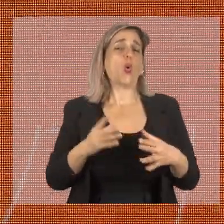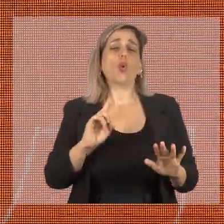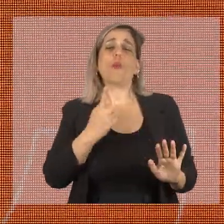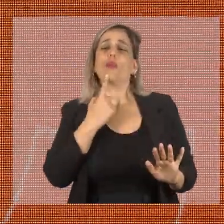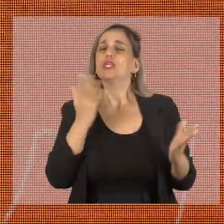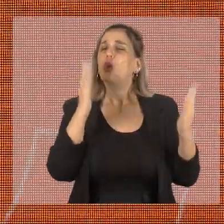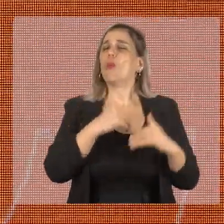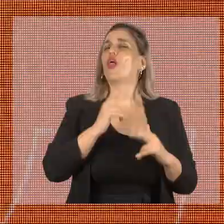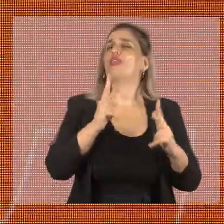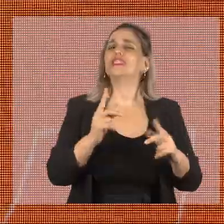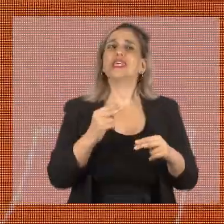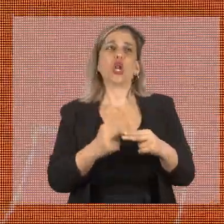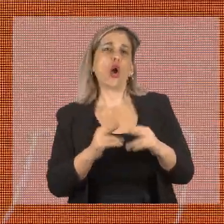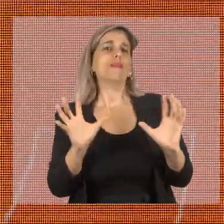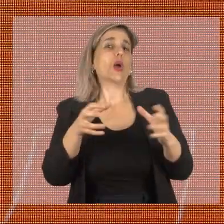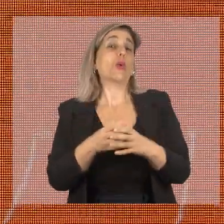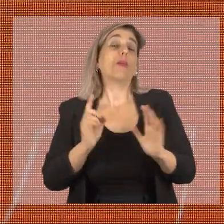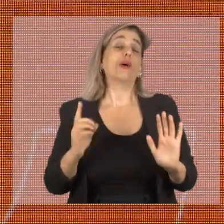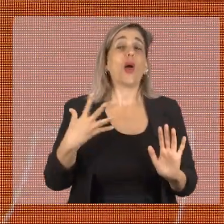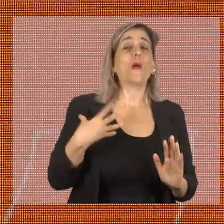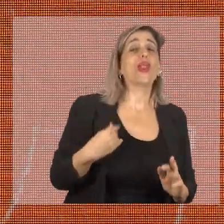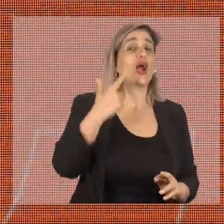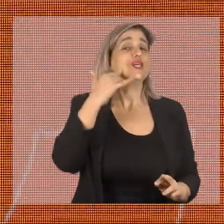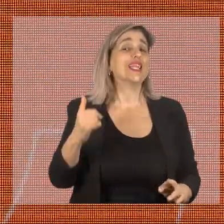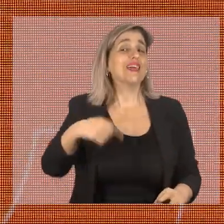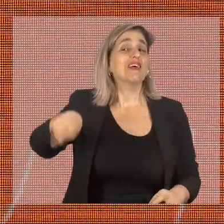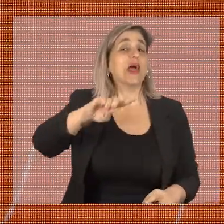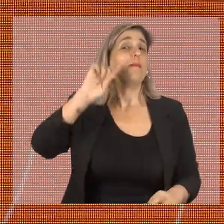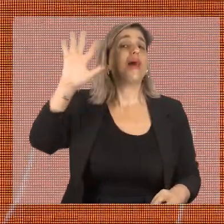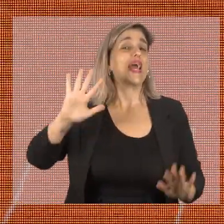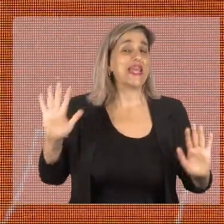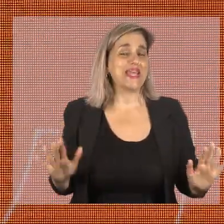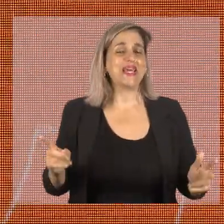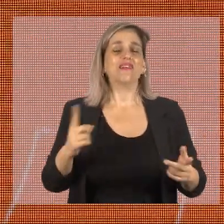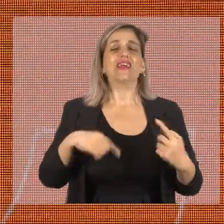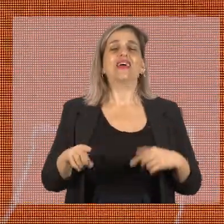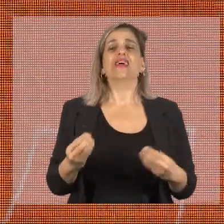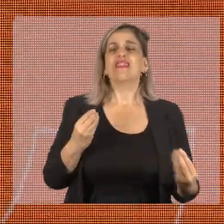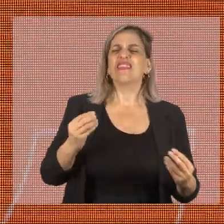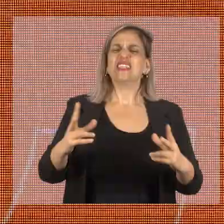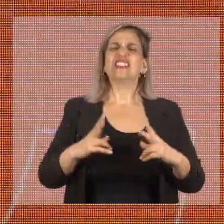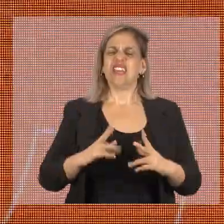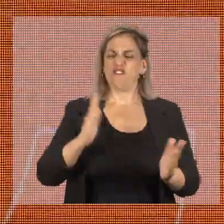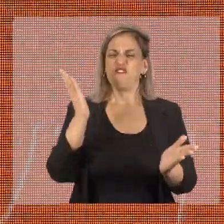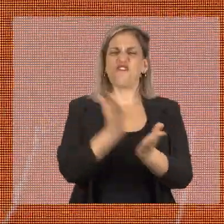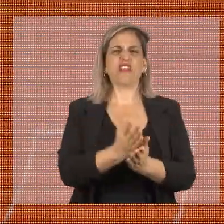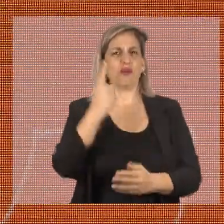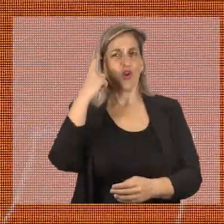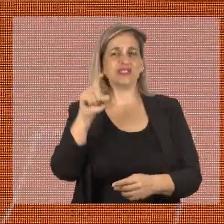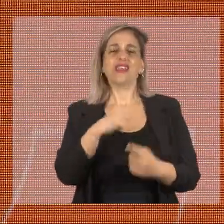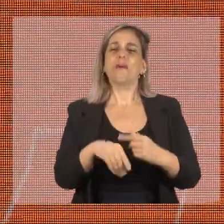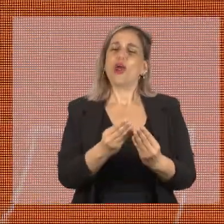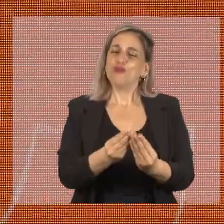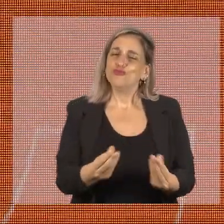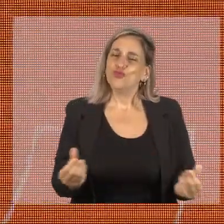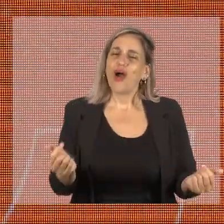político partidaria, y como no hago política no voy a decir de qué partido, pero era blanco y celeste, capaz que se imaginan, que decía: firme con las ideas